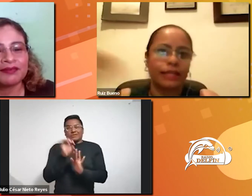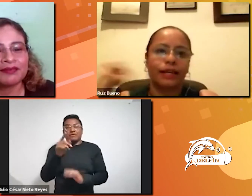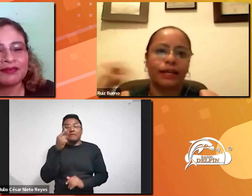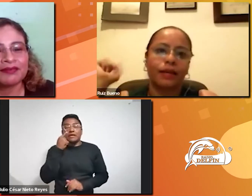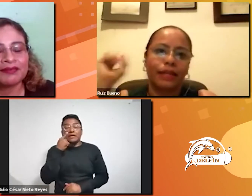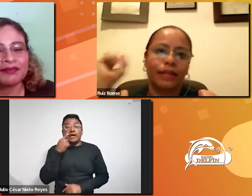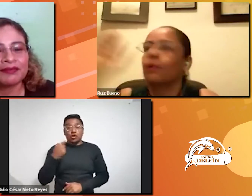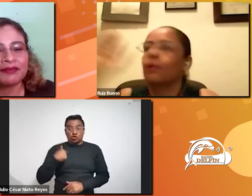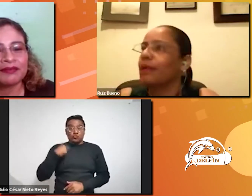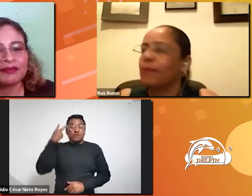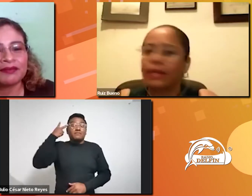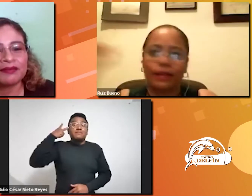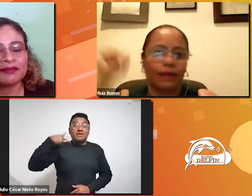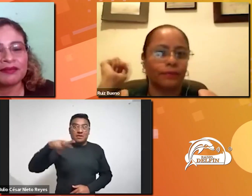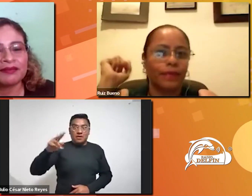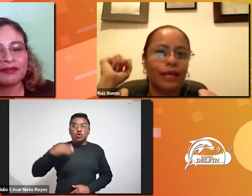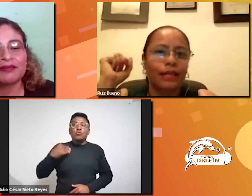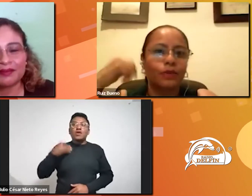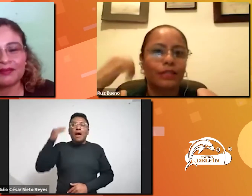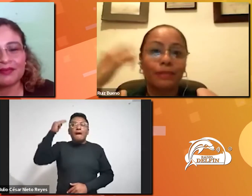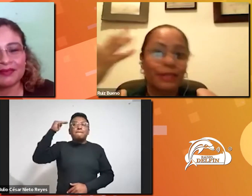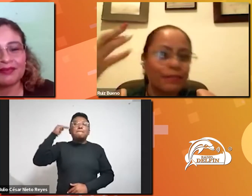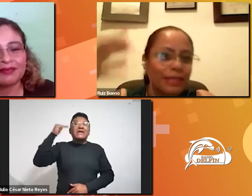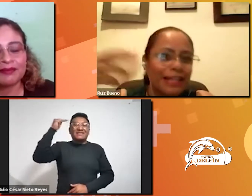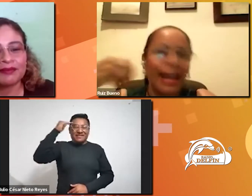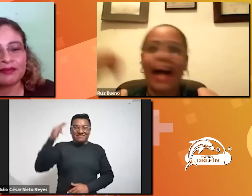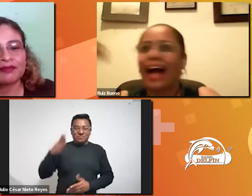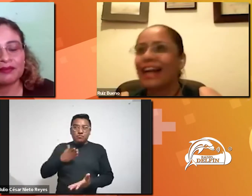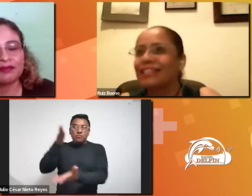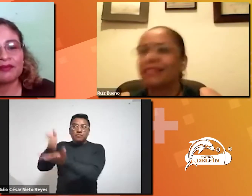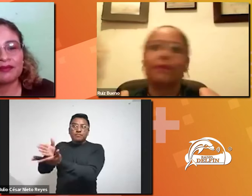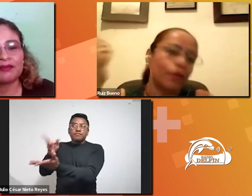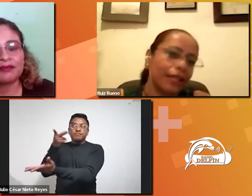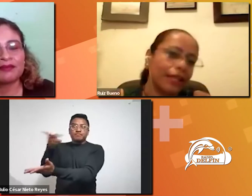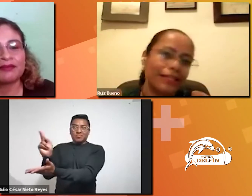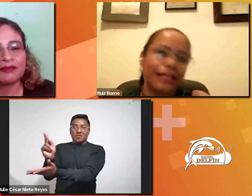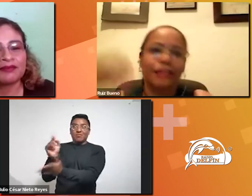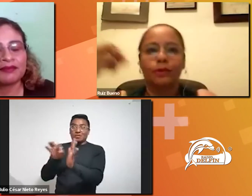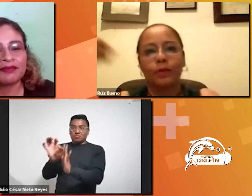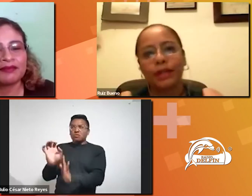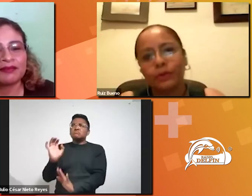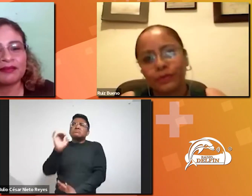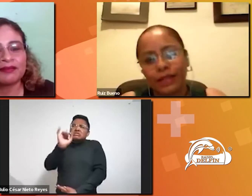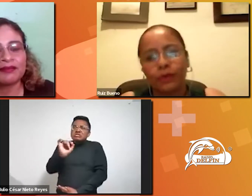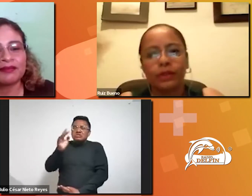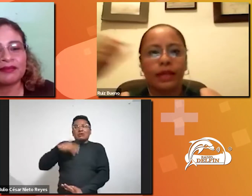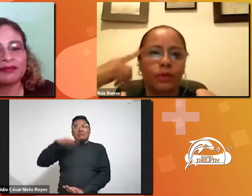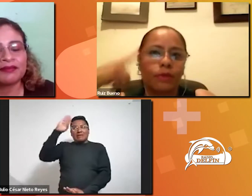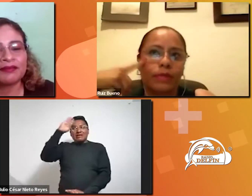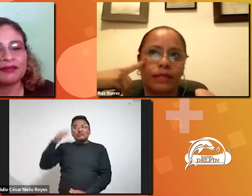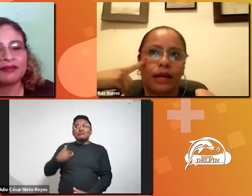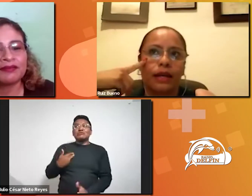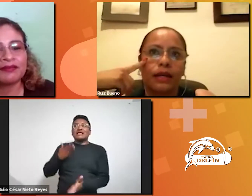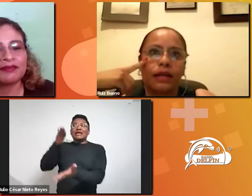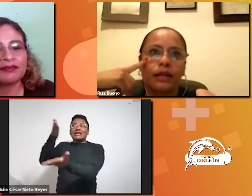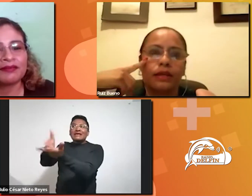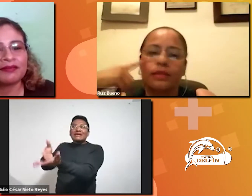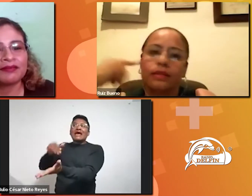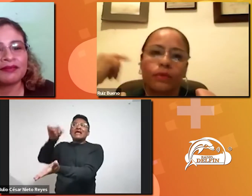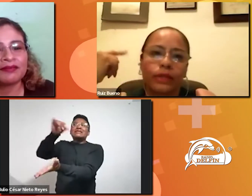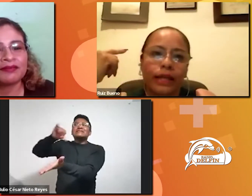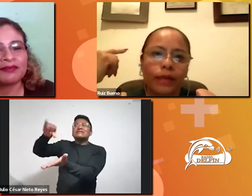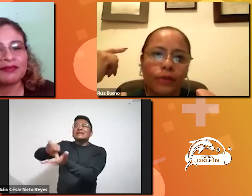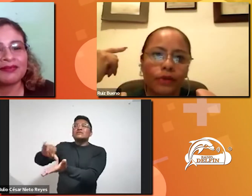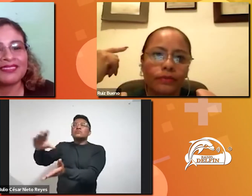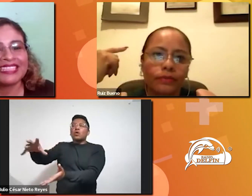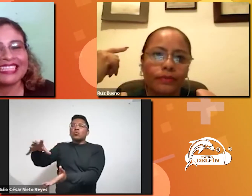tenemos aquí cerca a Mérida, voy a ir a Mérida. Y entonces en vez de pensar, ay sí, mira, voy a ir al centro, voy a ir a un cenote, empiezo a pensar, ¿y si